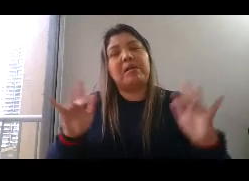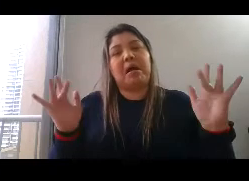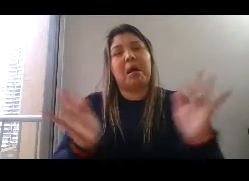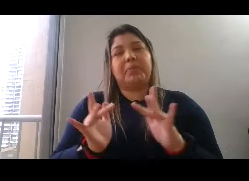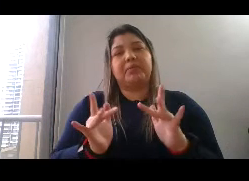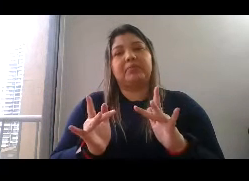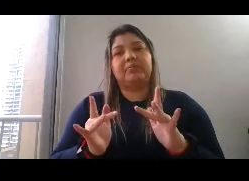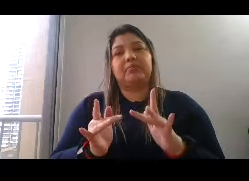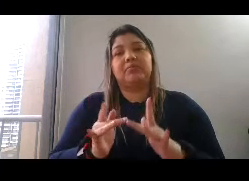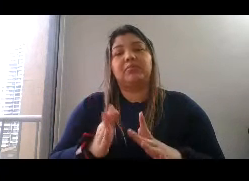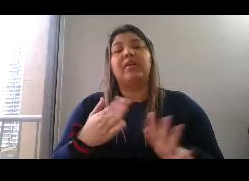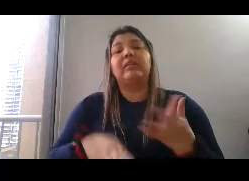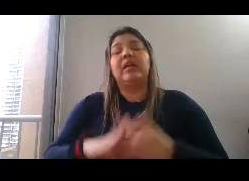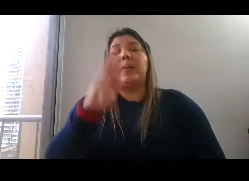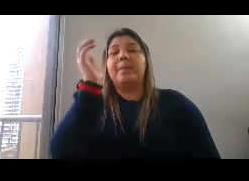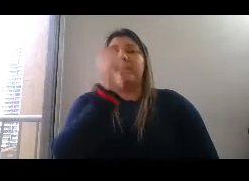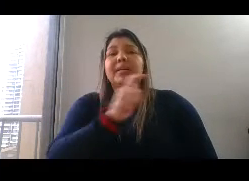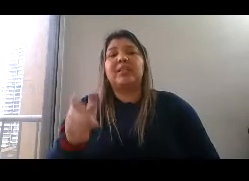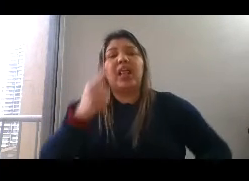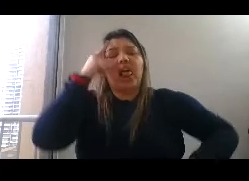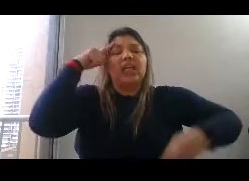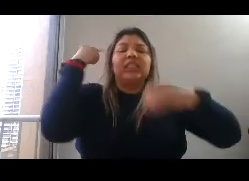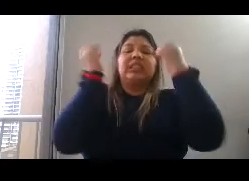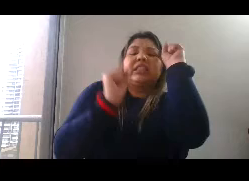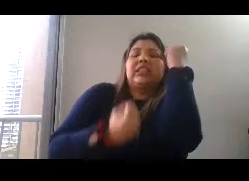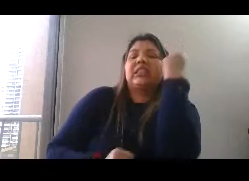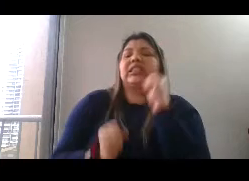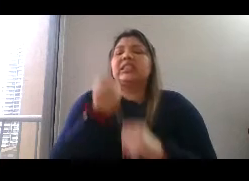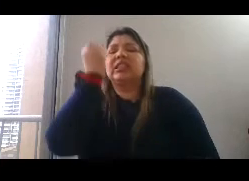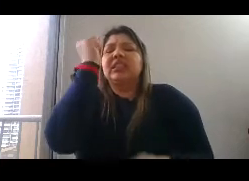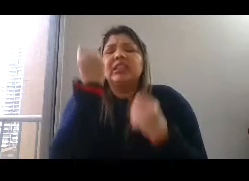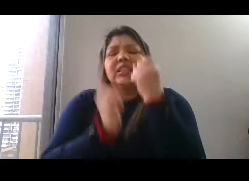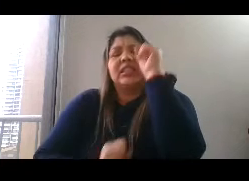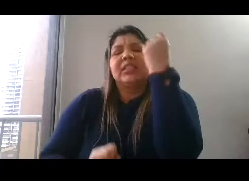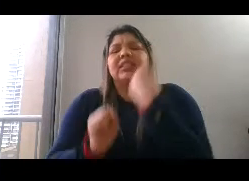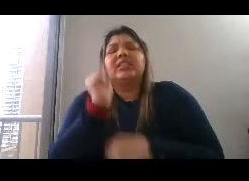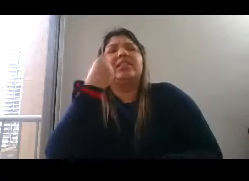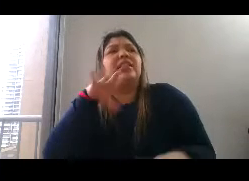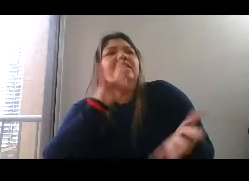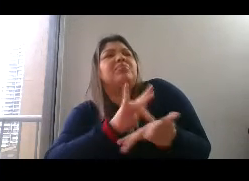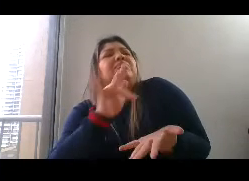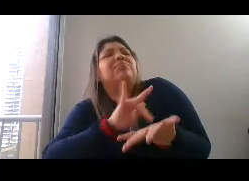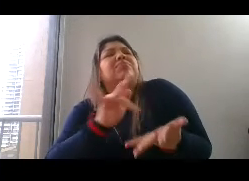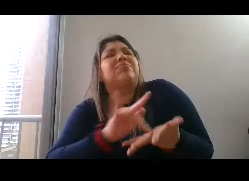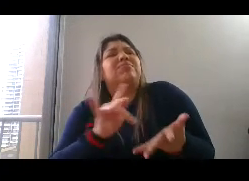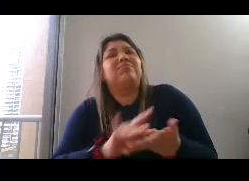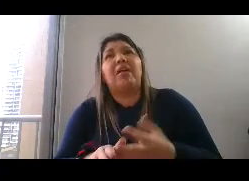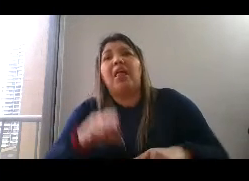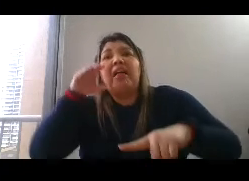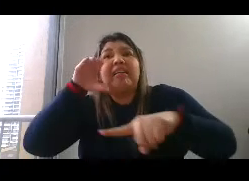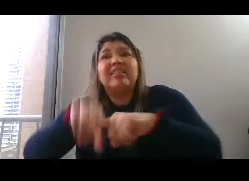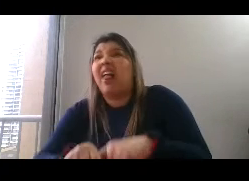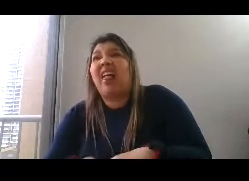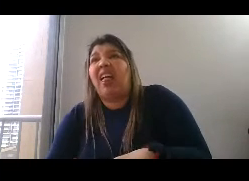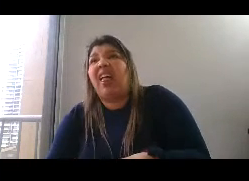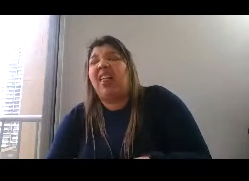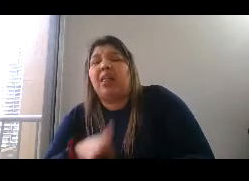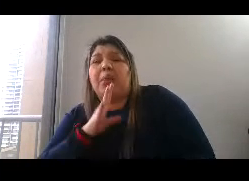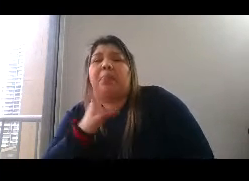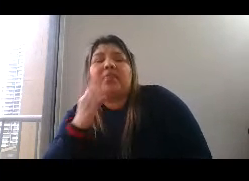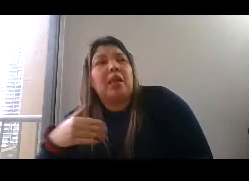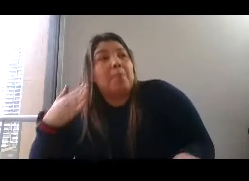personas en el desespero por solicitar una atención terminan llegando a los servicios de